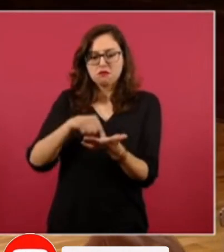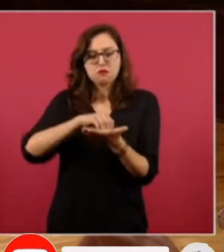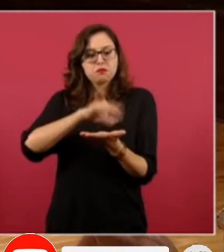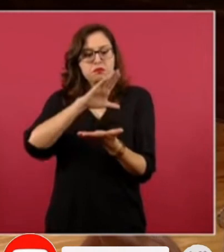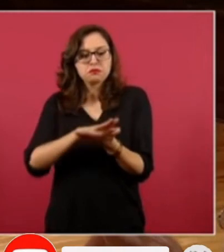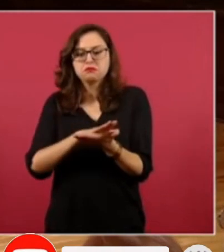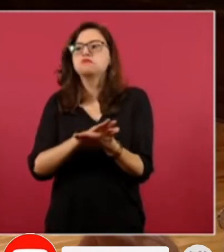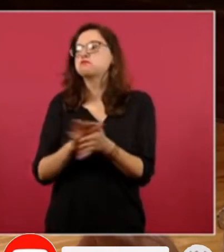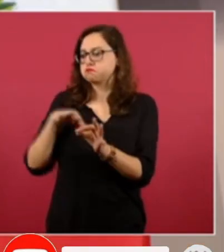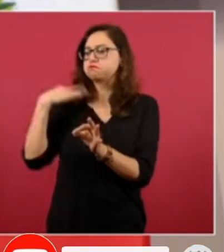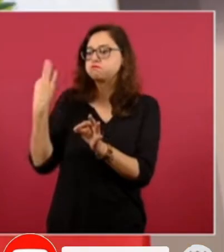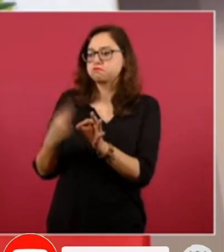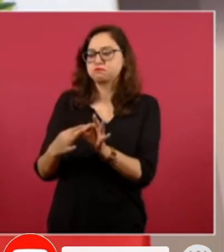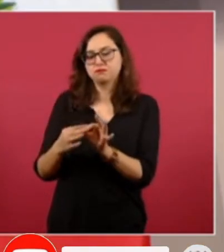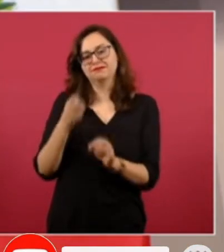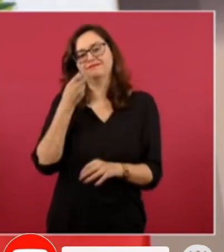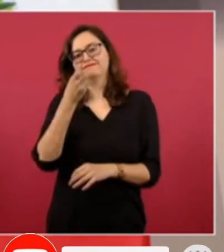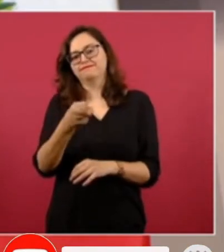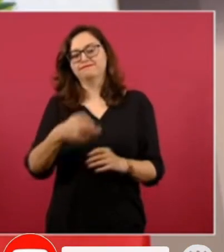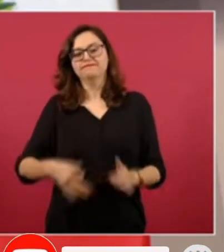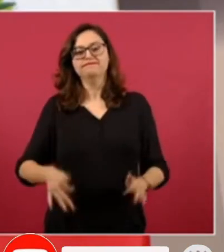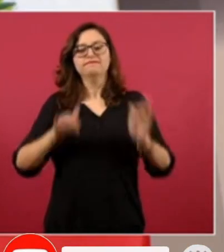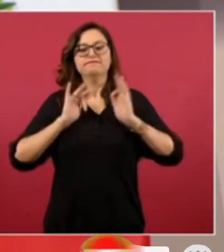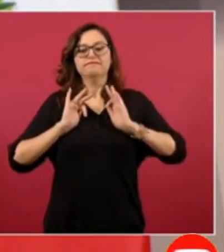mucha tranquilidad.